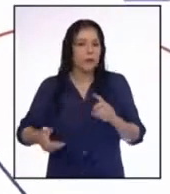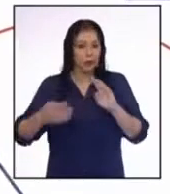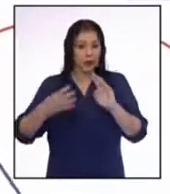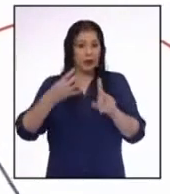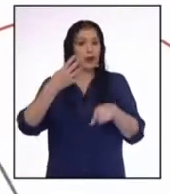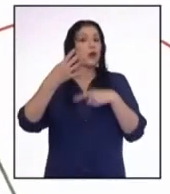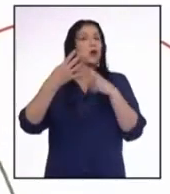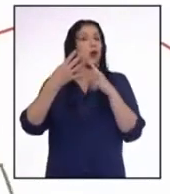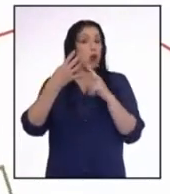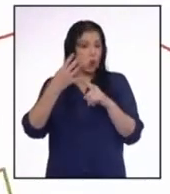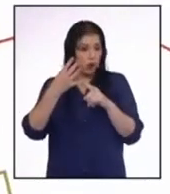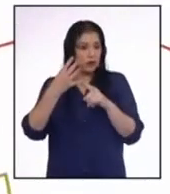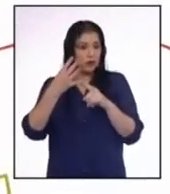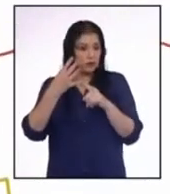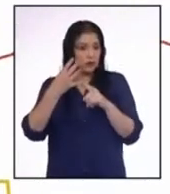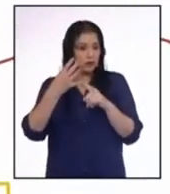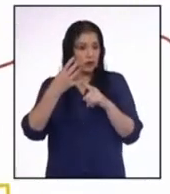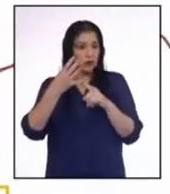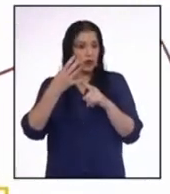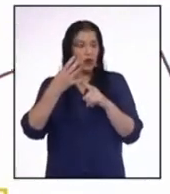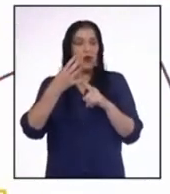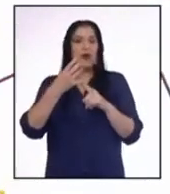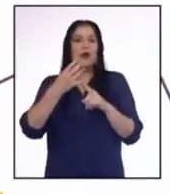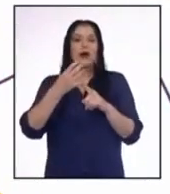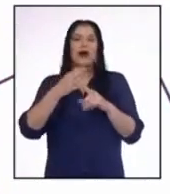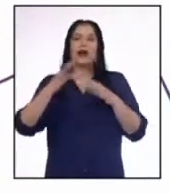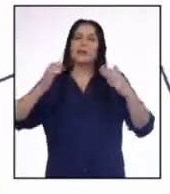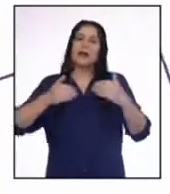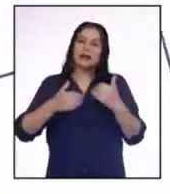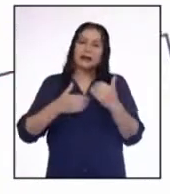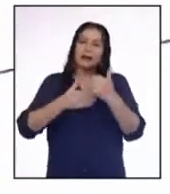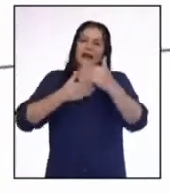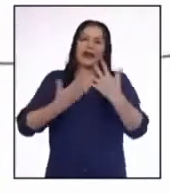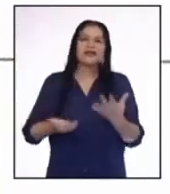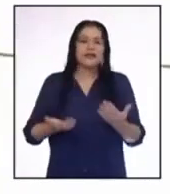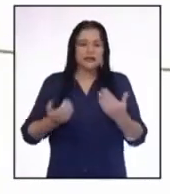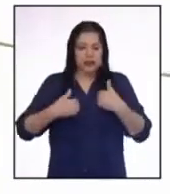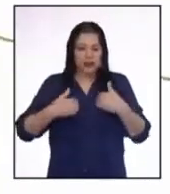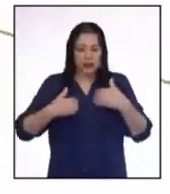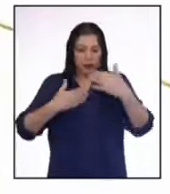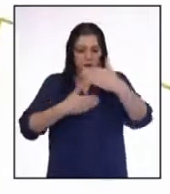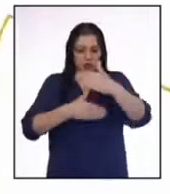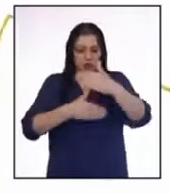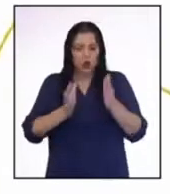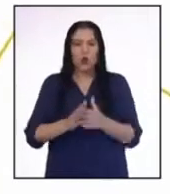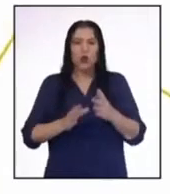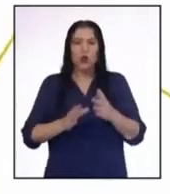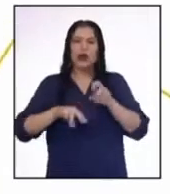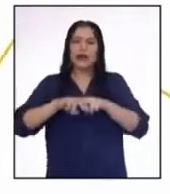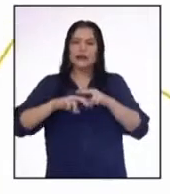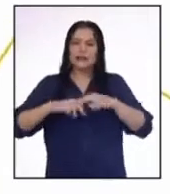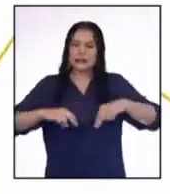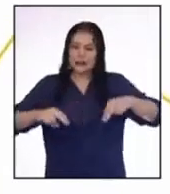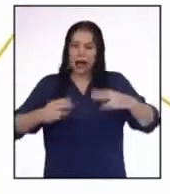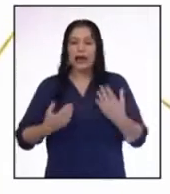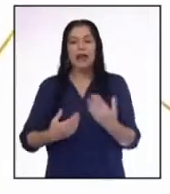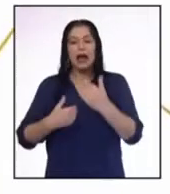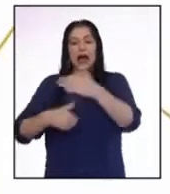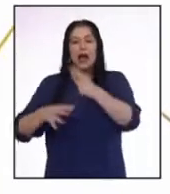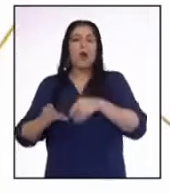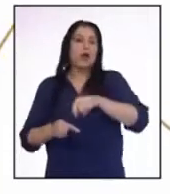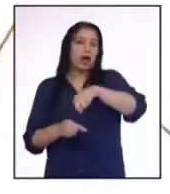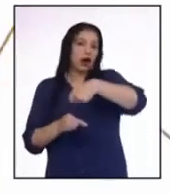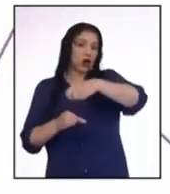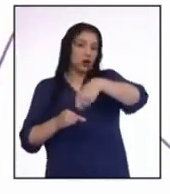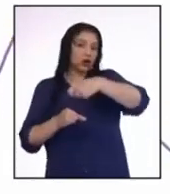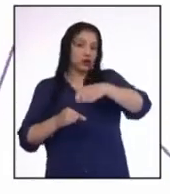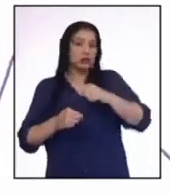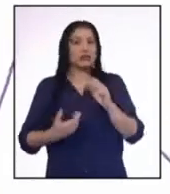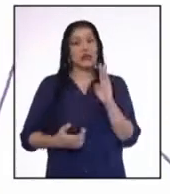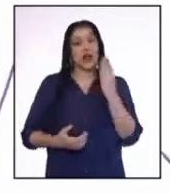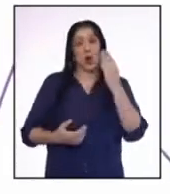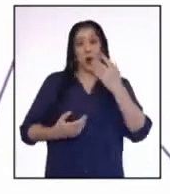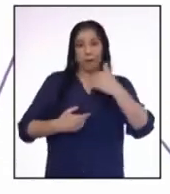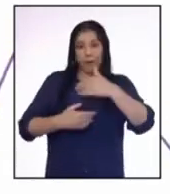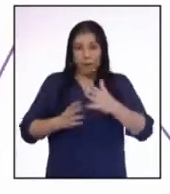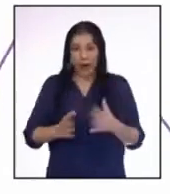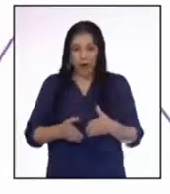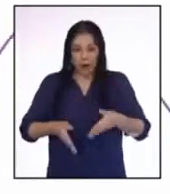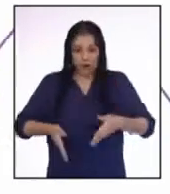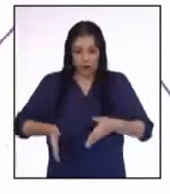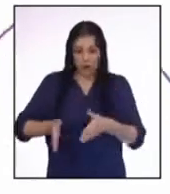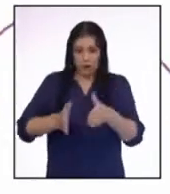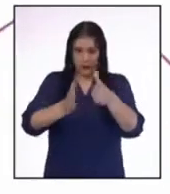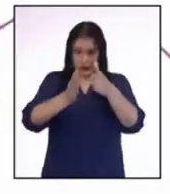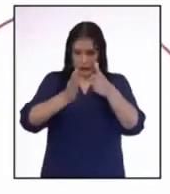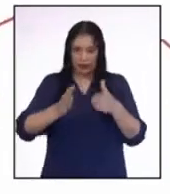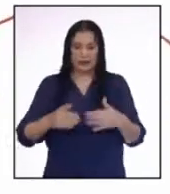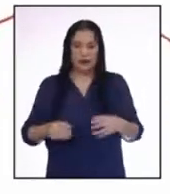Paso 4. En la parte delantera contamos con una sala, una cocina, un baño y un pasadizo lateral. La sala